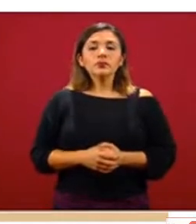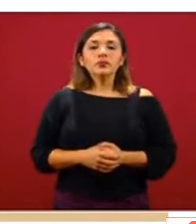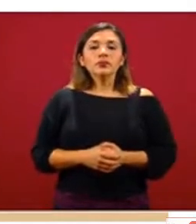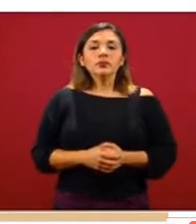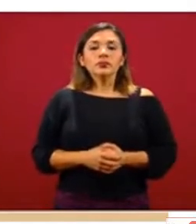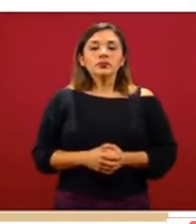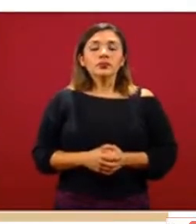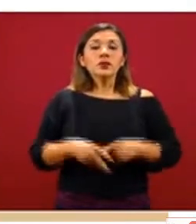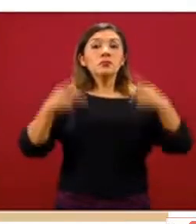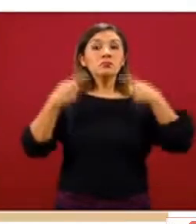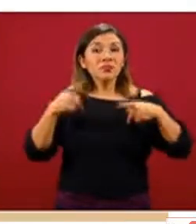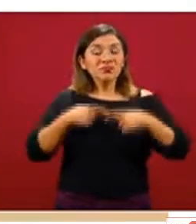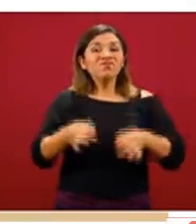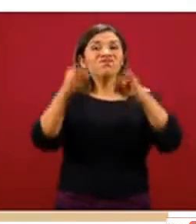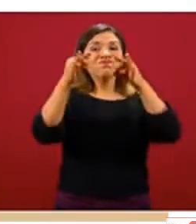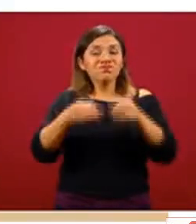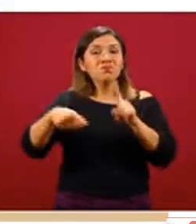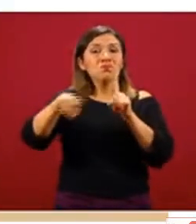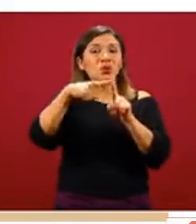casos confirmados.